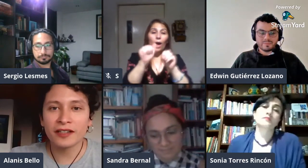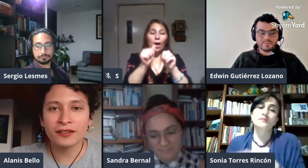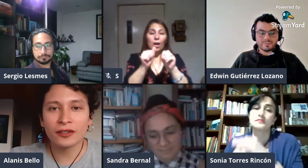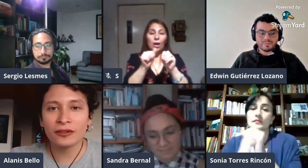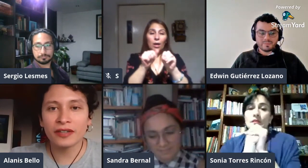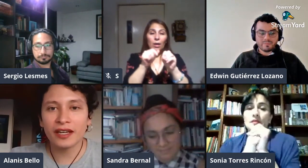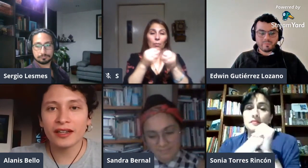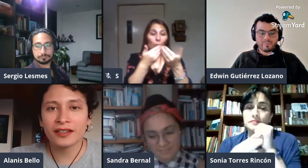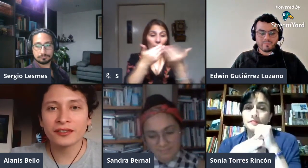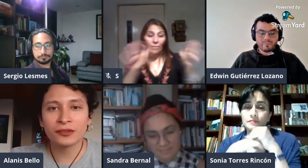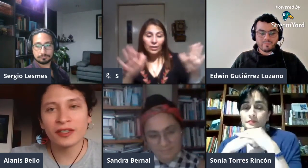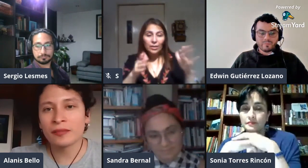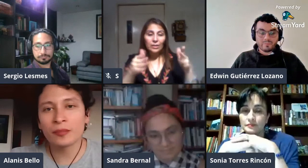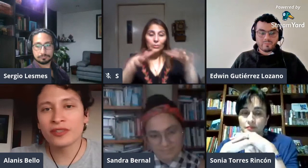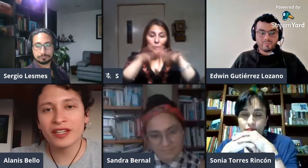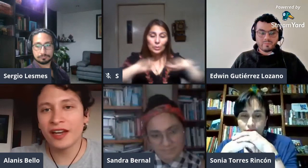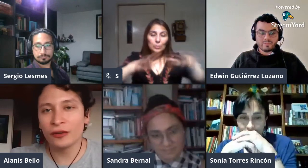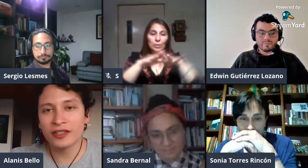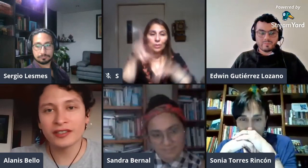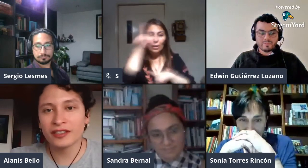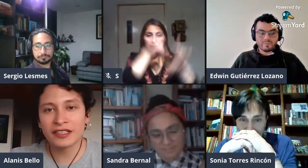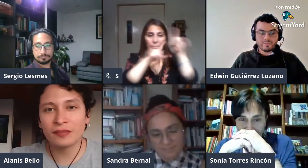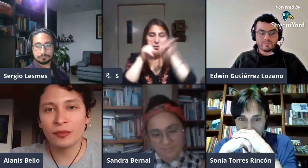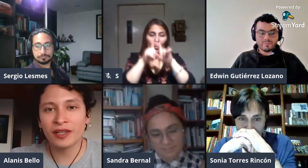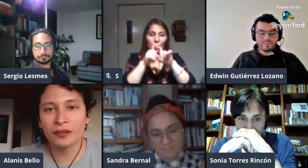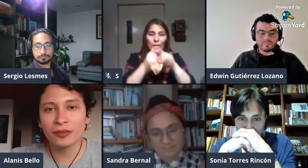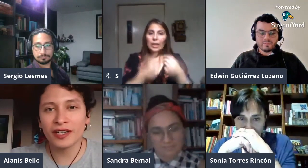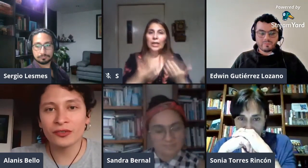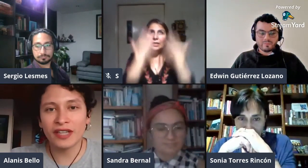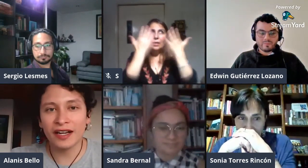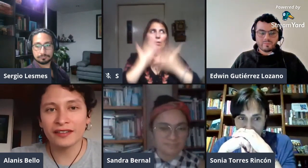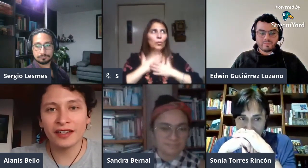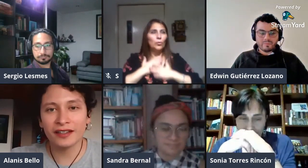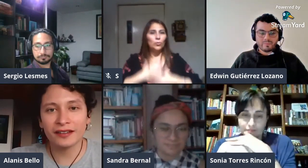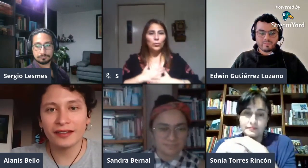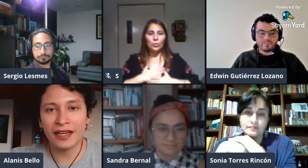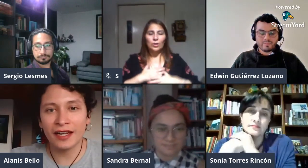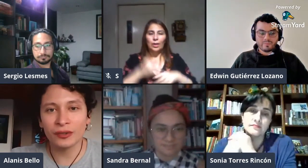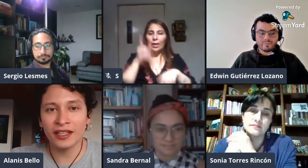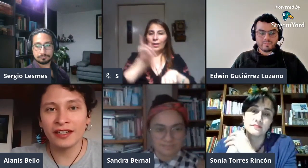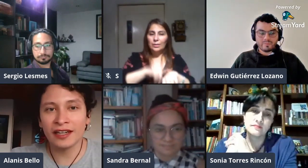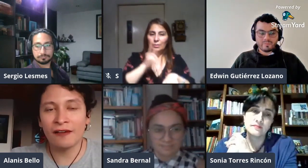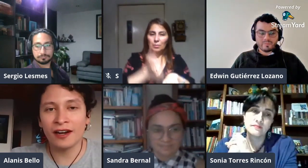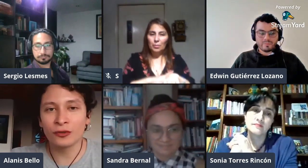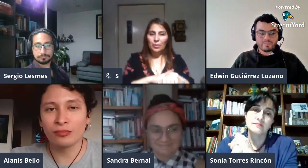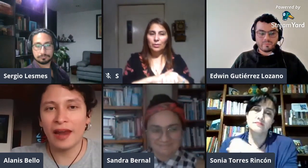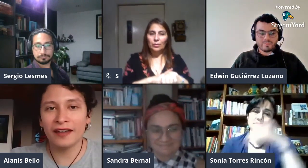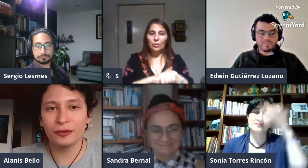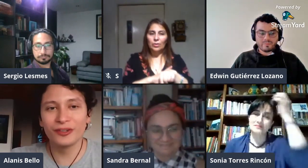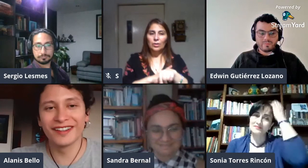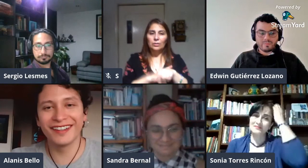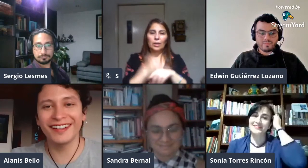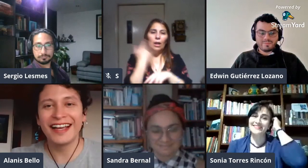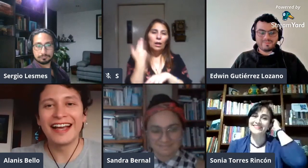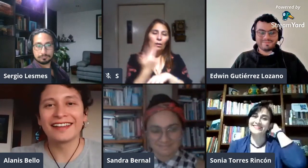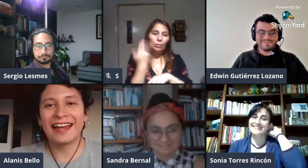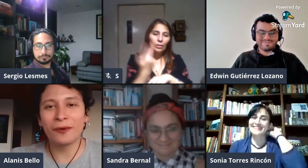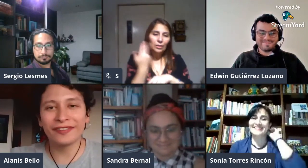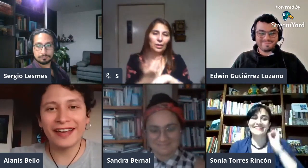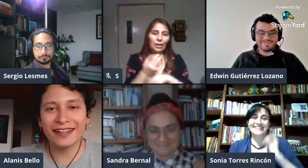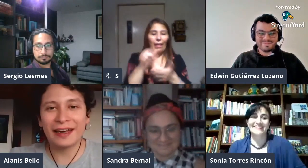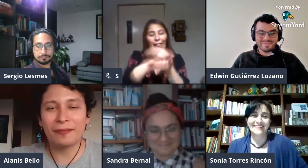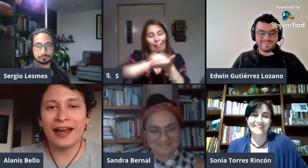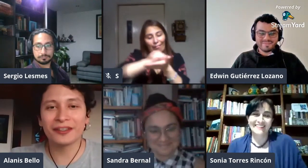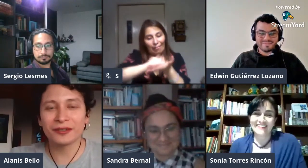de reflexión que son también muy sanadores en este momento porque nos sacan de la rutina de lavar los platos, de